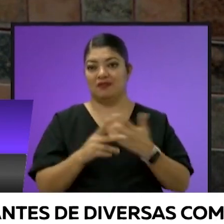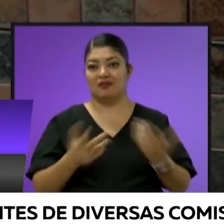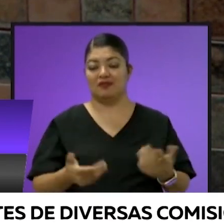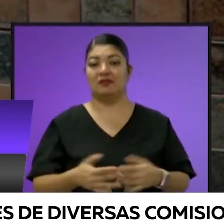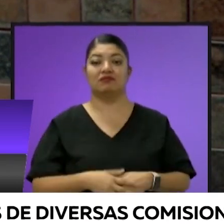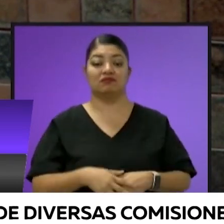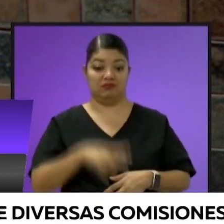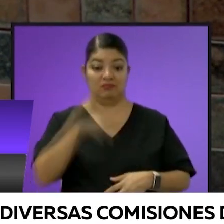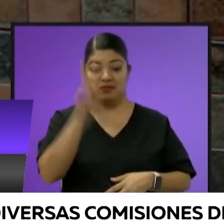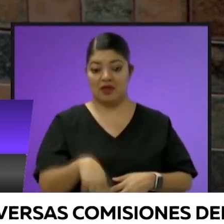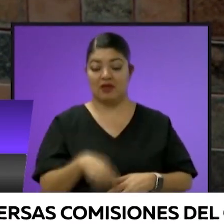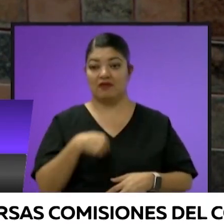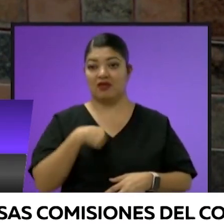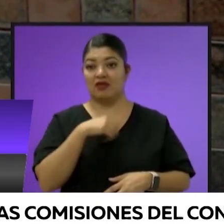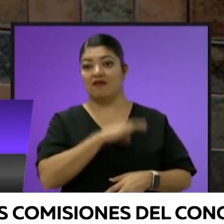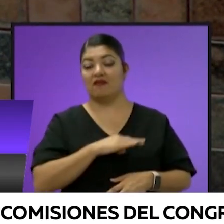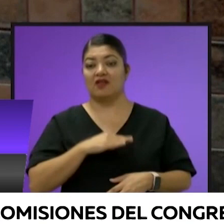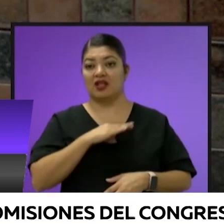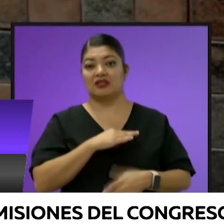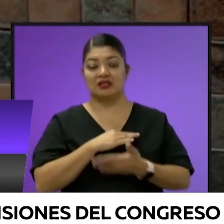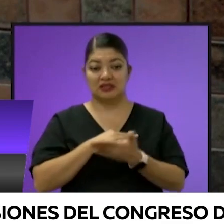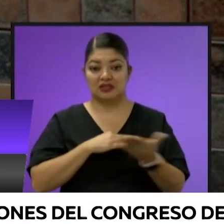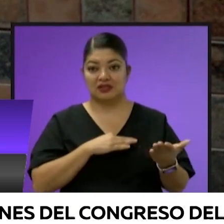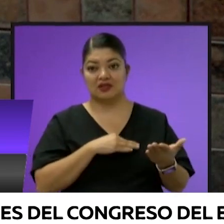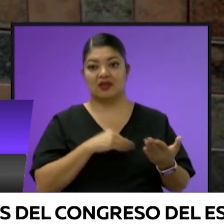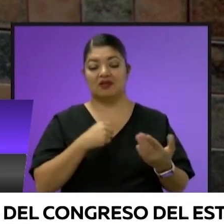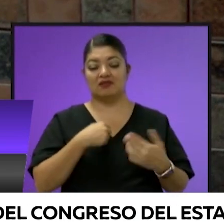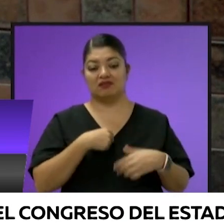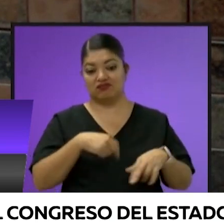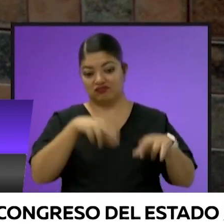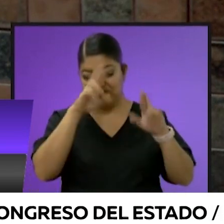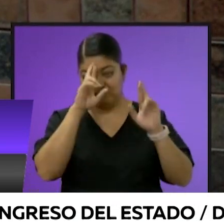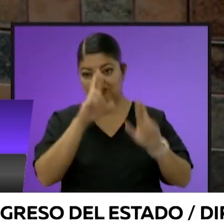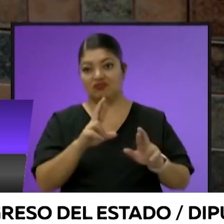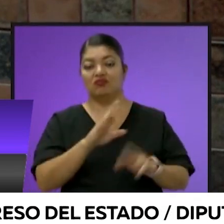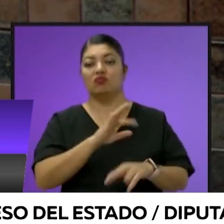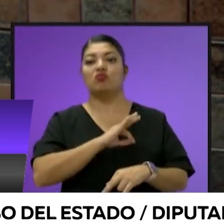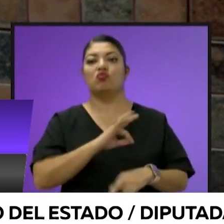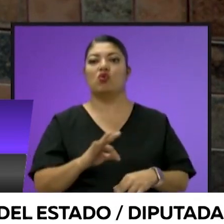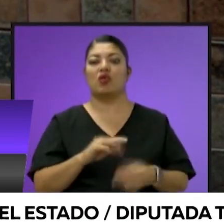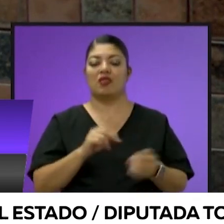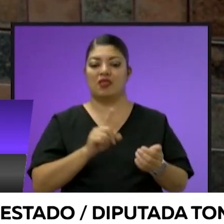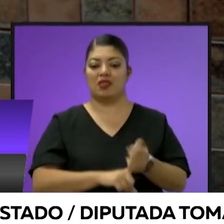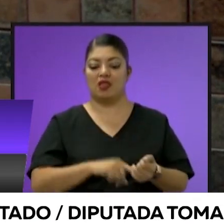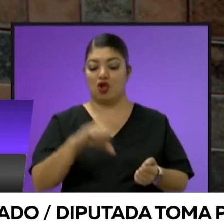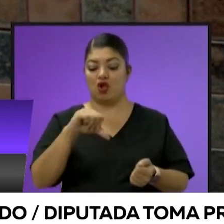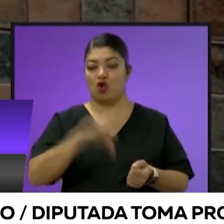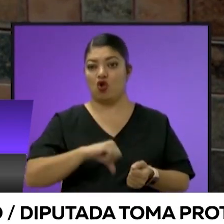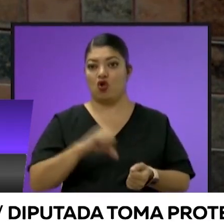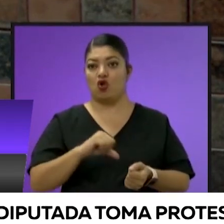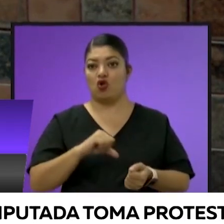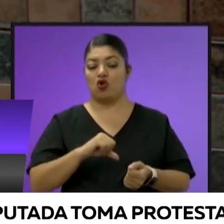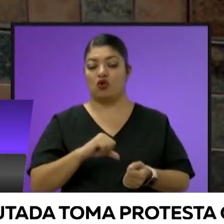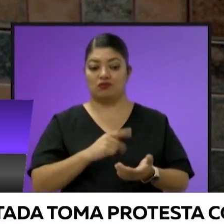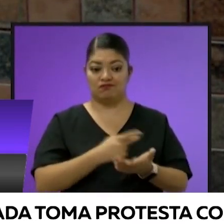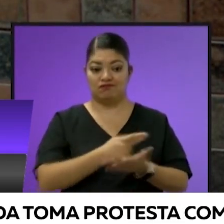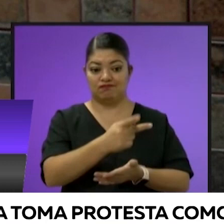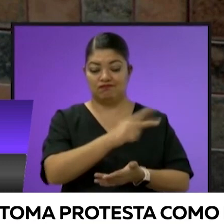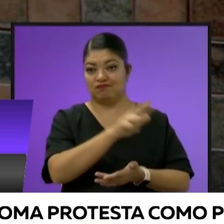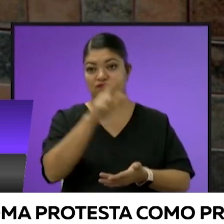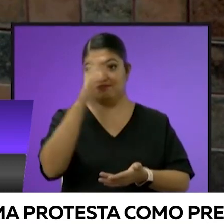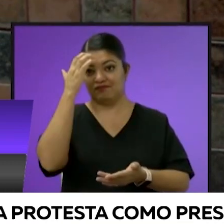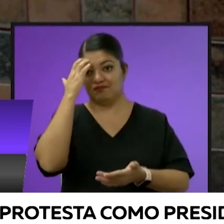De verdad, felicito y es un honor poder entregar este